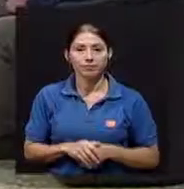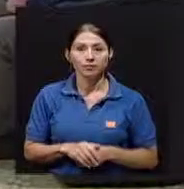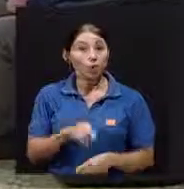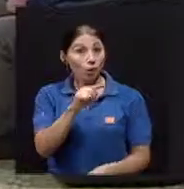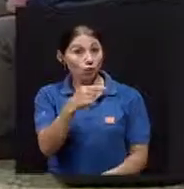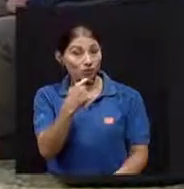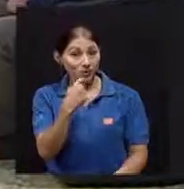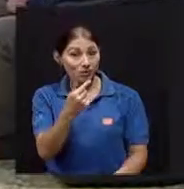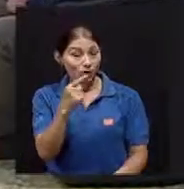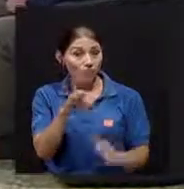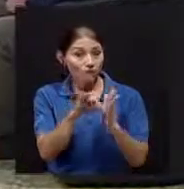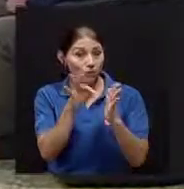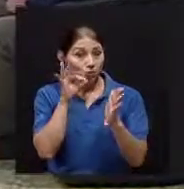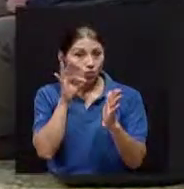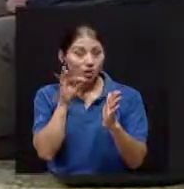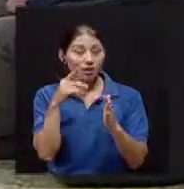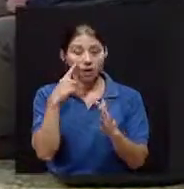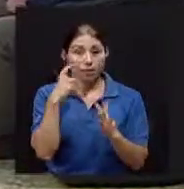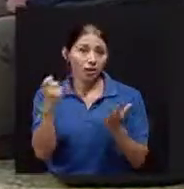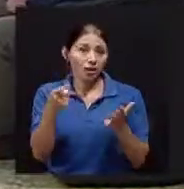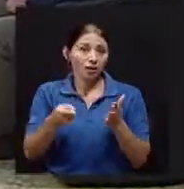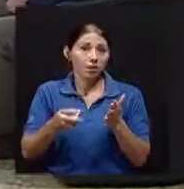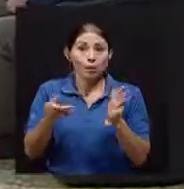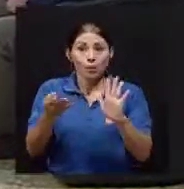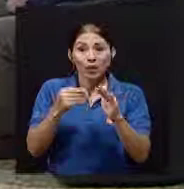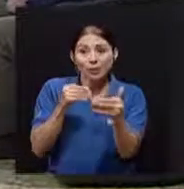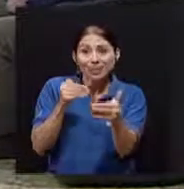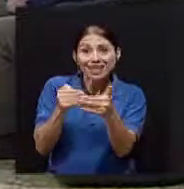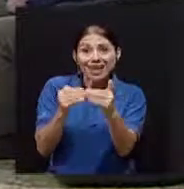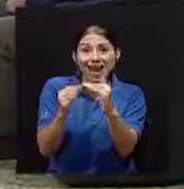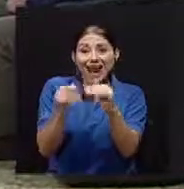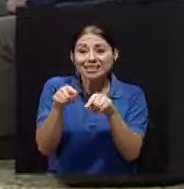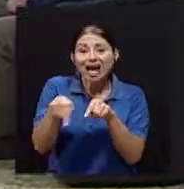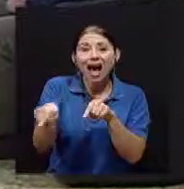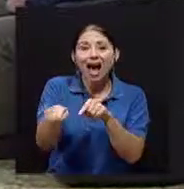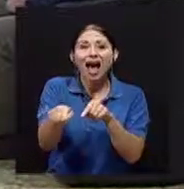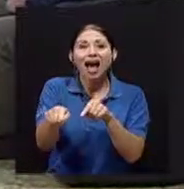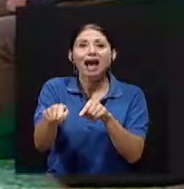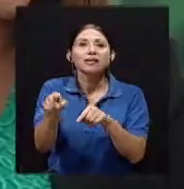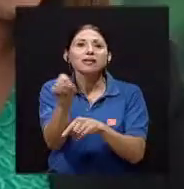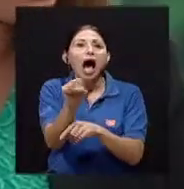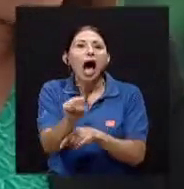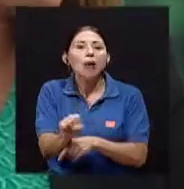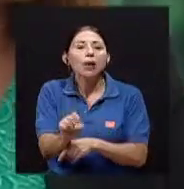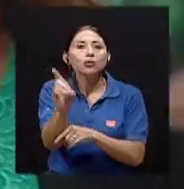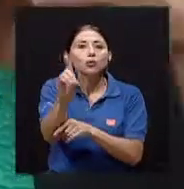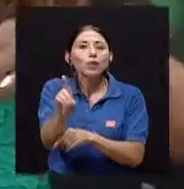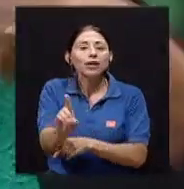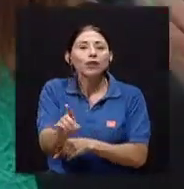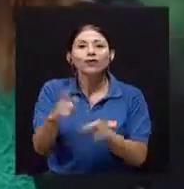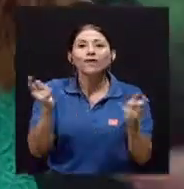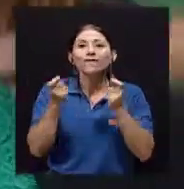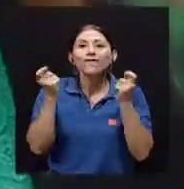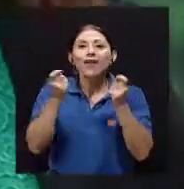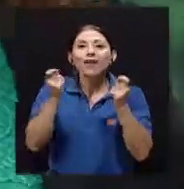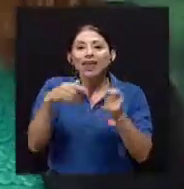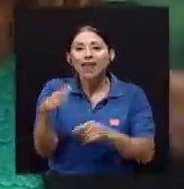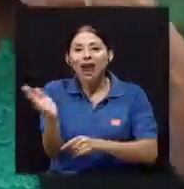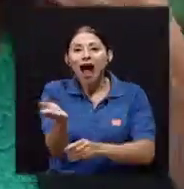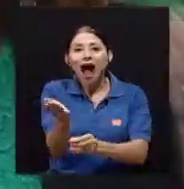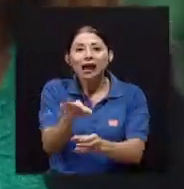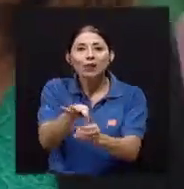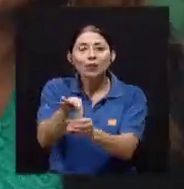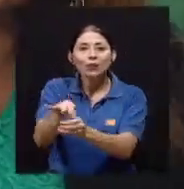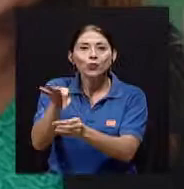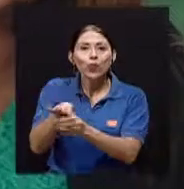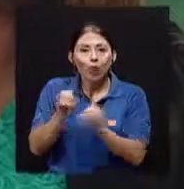lo de frutas, Pablo, porque muchas veces sucede también que tenemos la Feria del Agricultor muy cerca de nuestras viviendas y los sábados podríamos ir o entre semana,